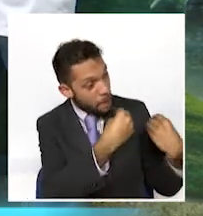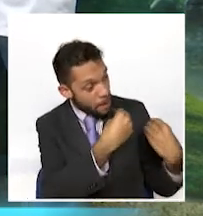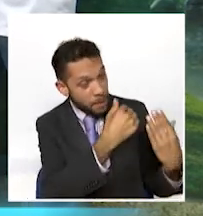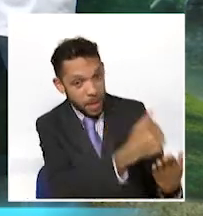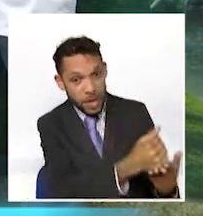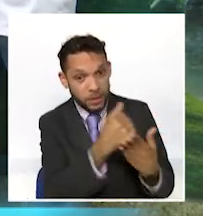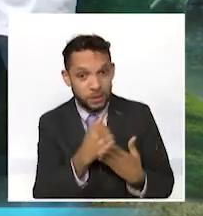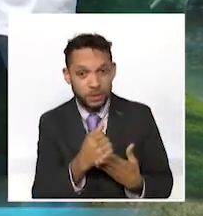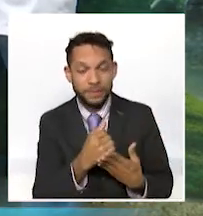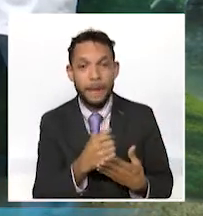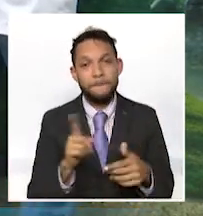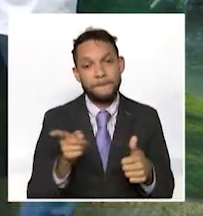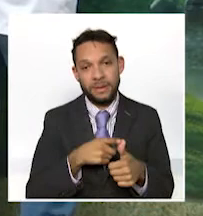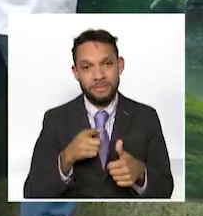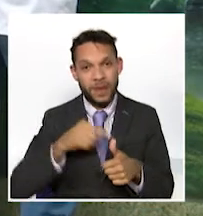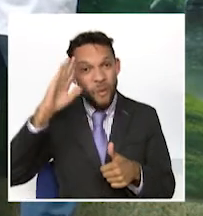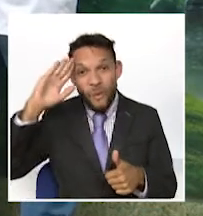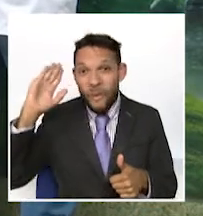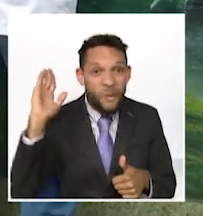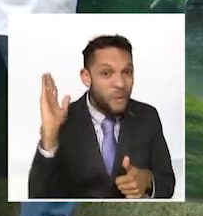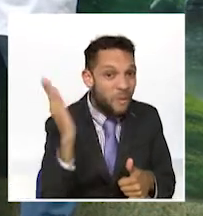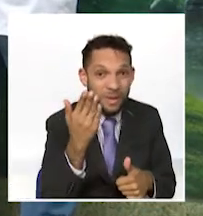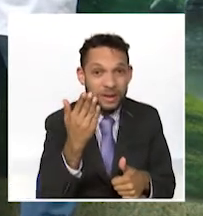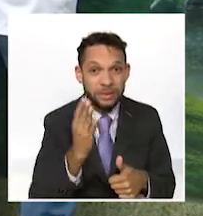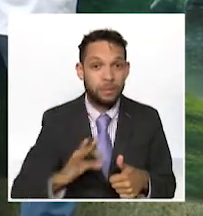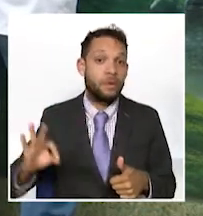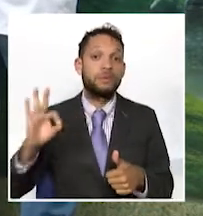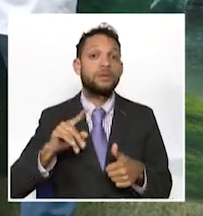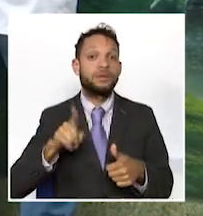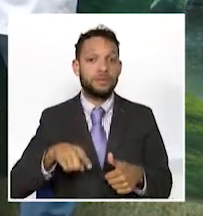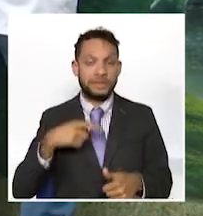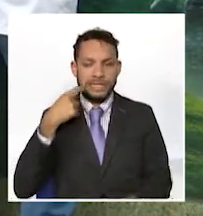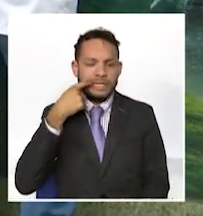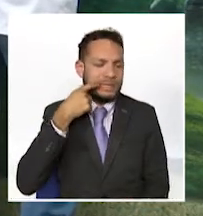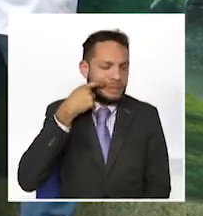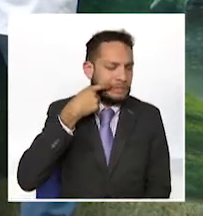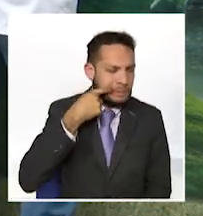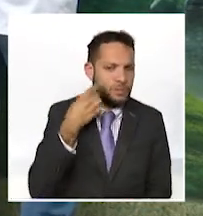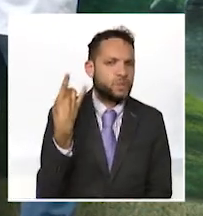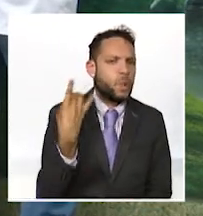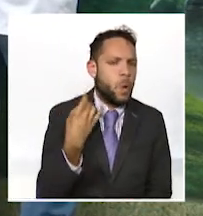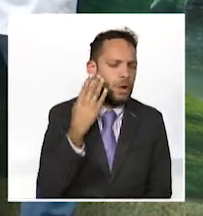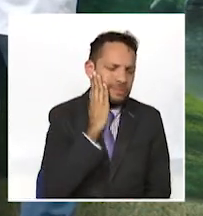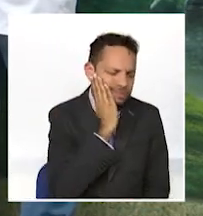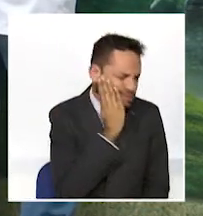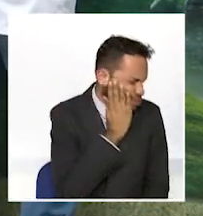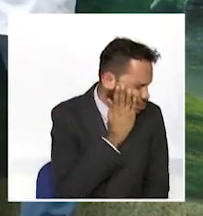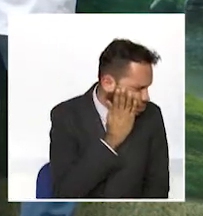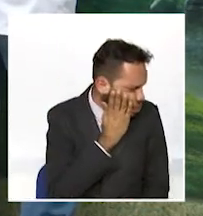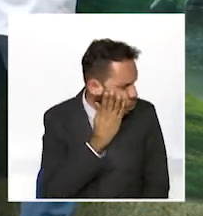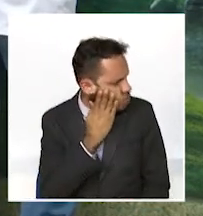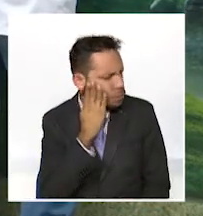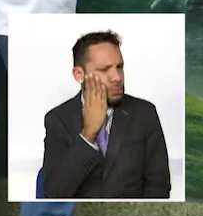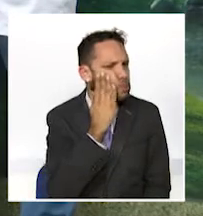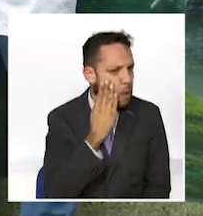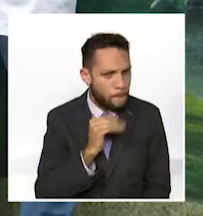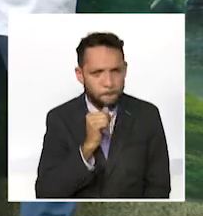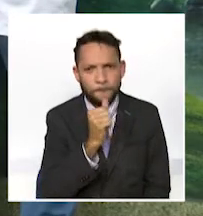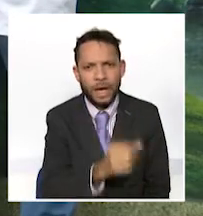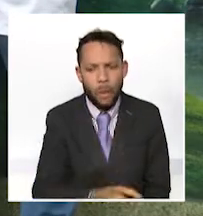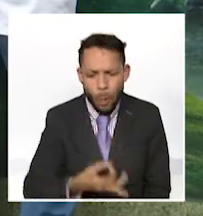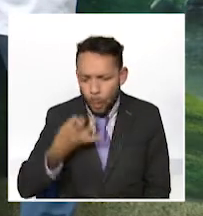dar un saludo a todos y nada peor que un dolor de muela, doctor. Siempre ha sido referenciado como uno de los peores